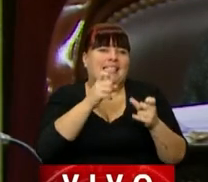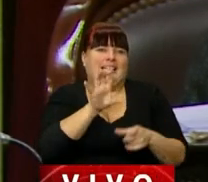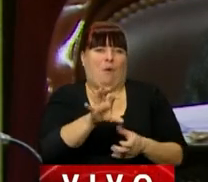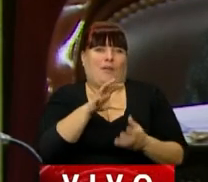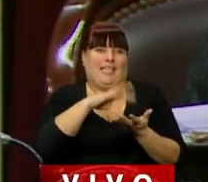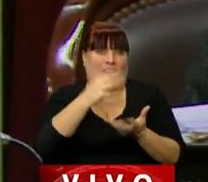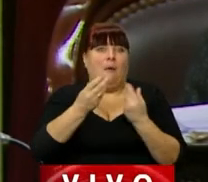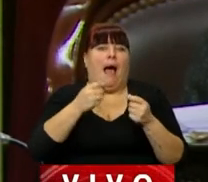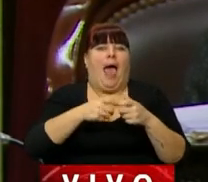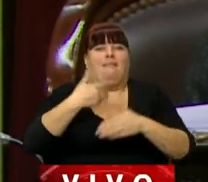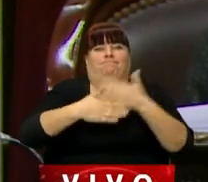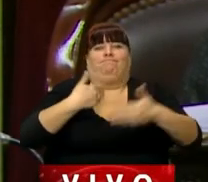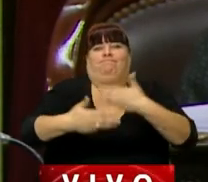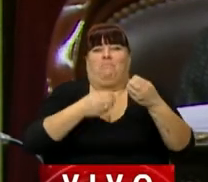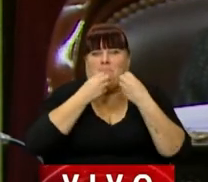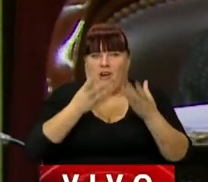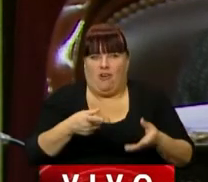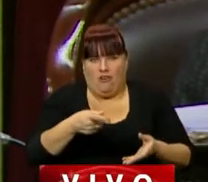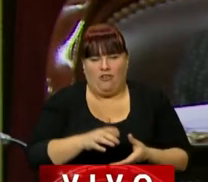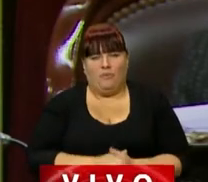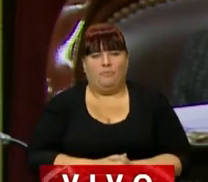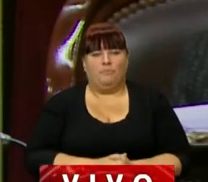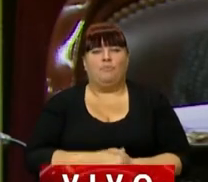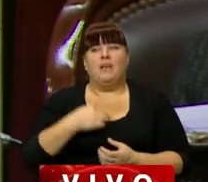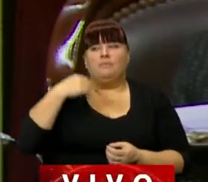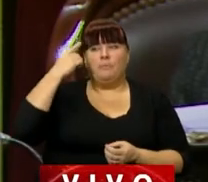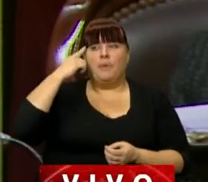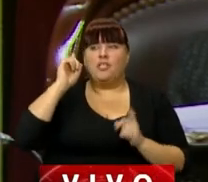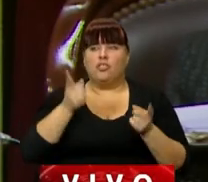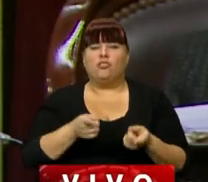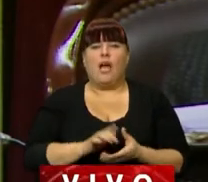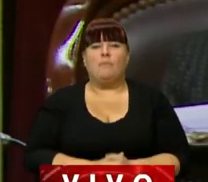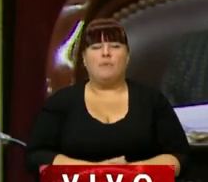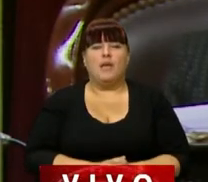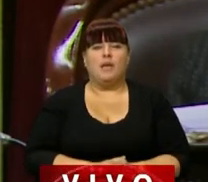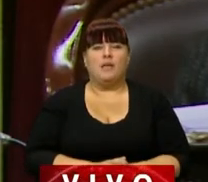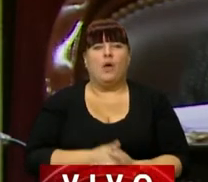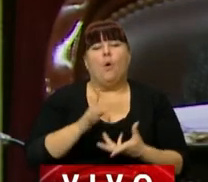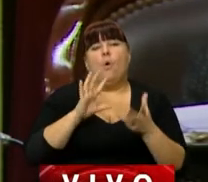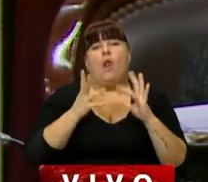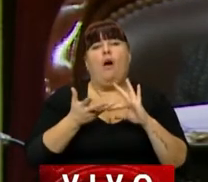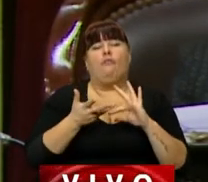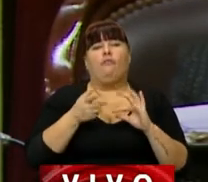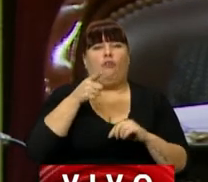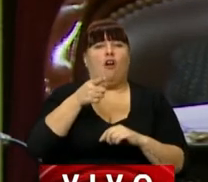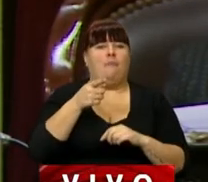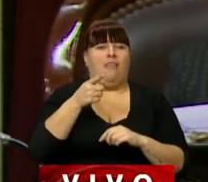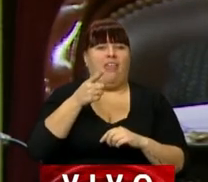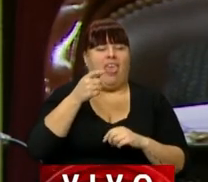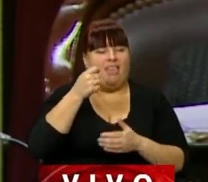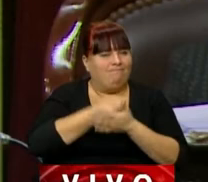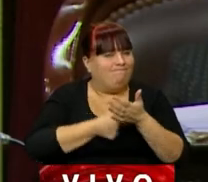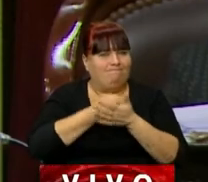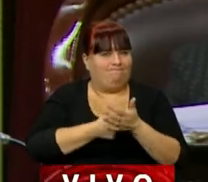nuestra provincia para seguir creciendo y que creo que es parte del desafío